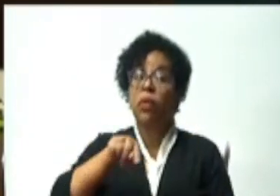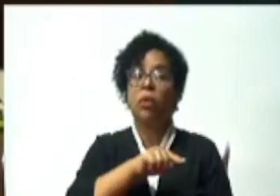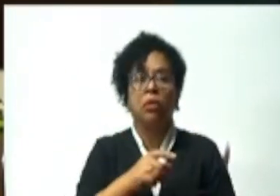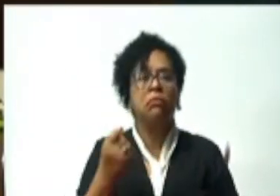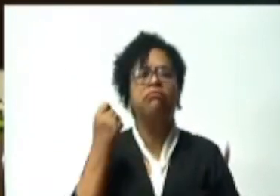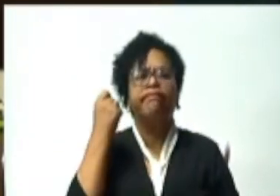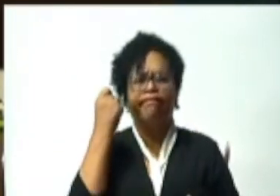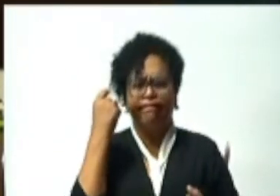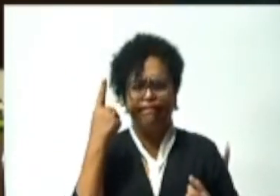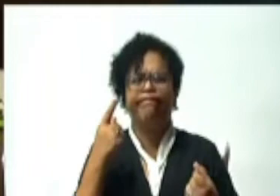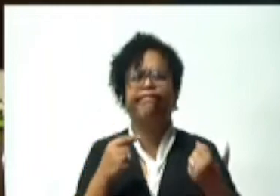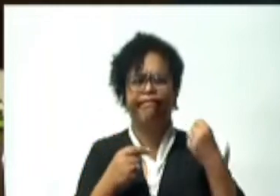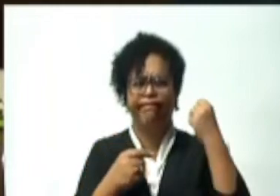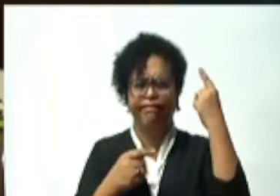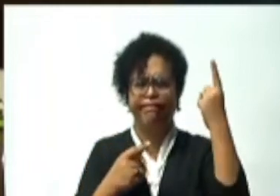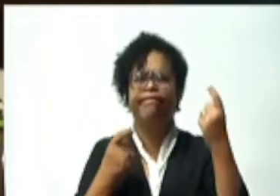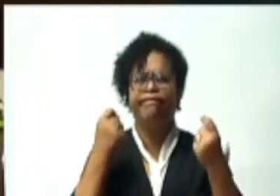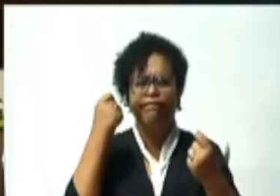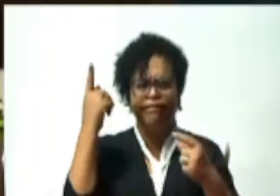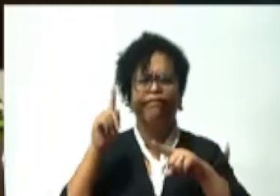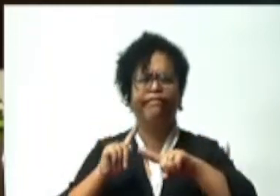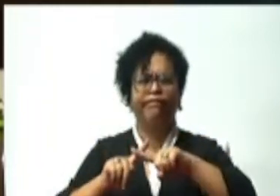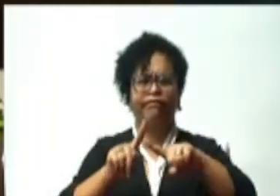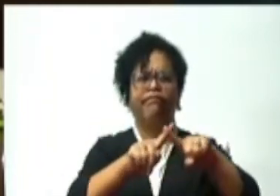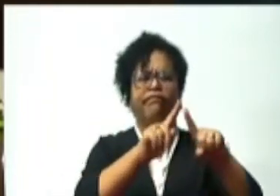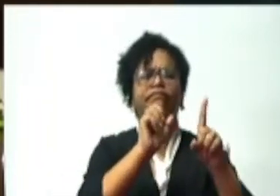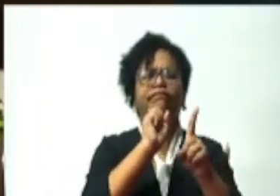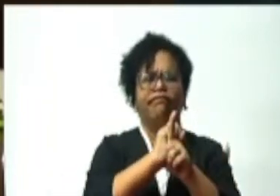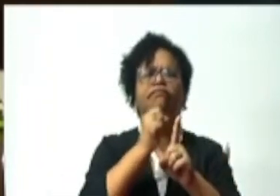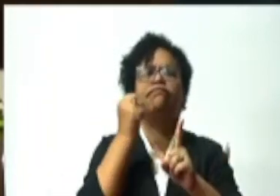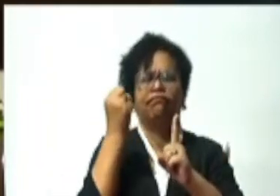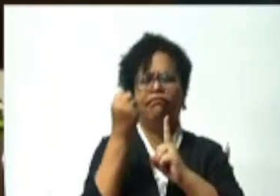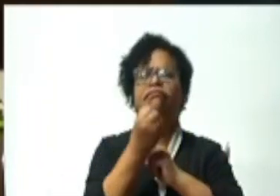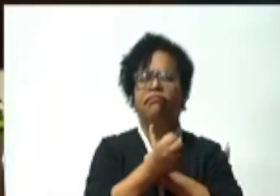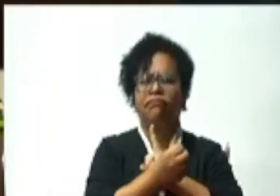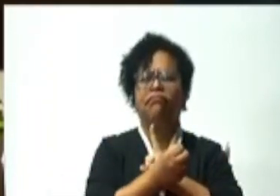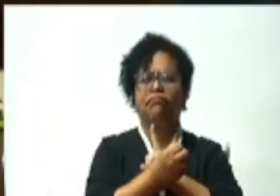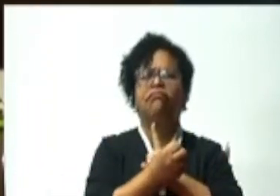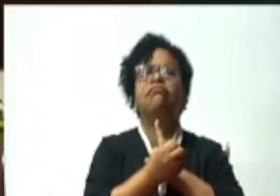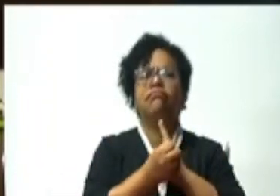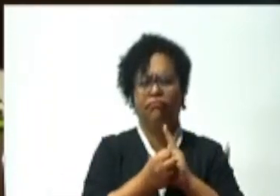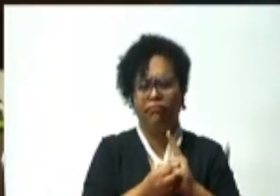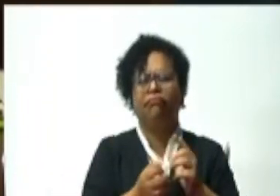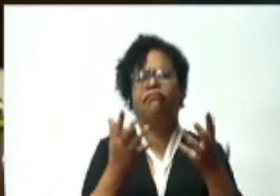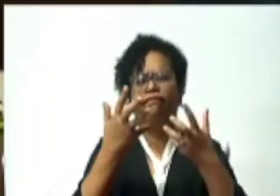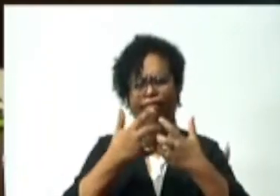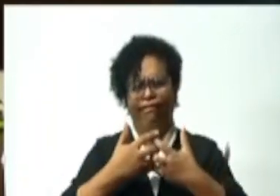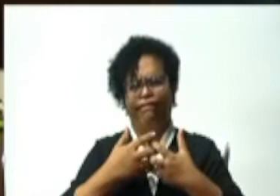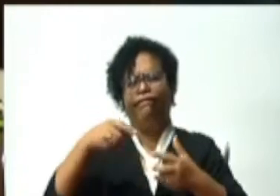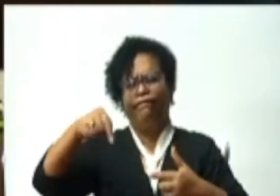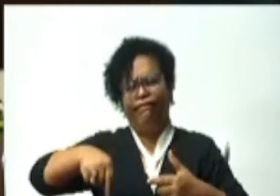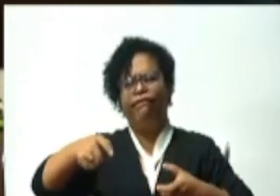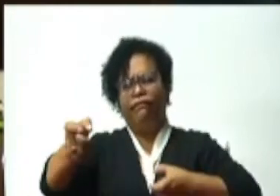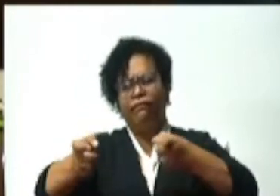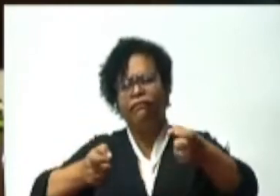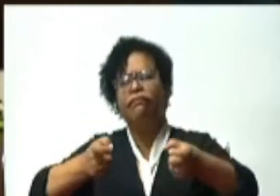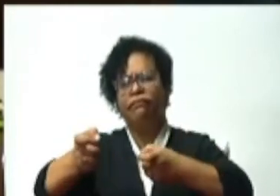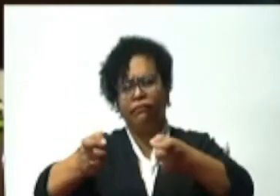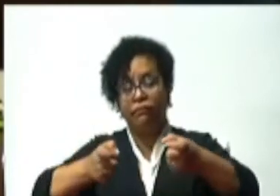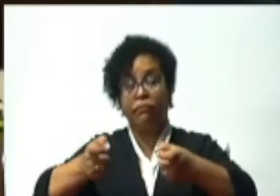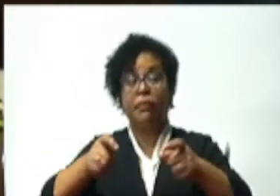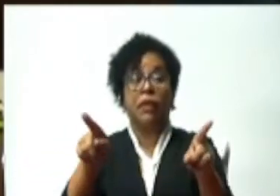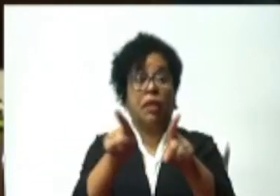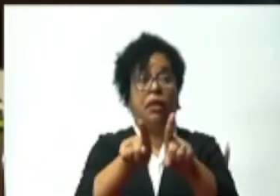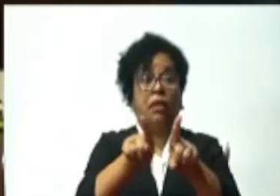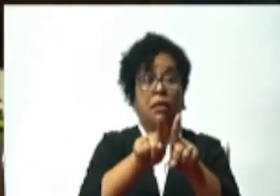comprensivo con las situaciones que han estado ocurriendo y que atañen con la administración y con el Poder